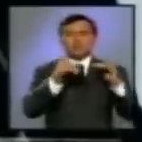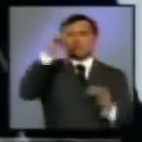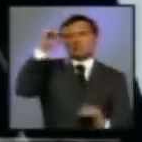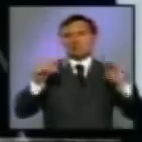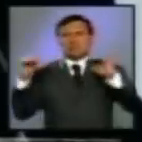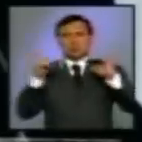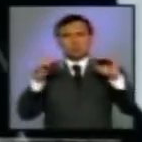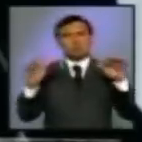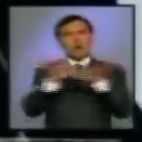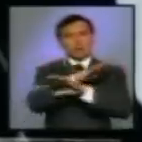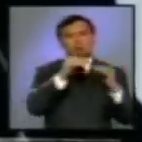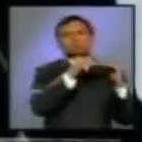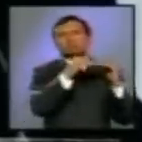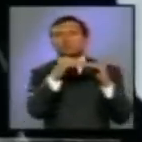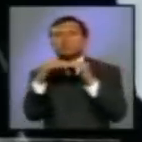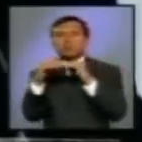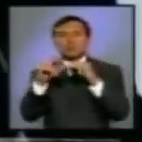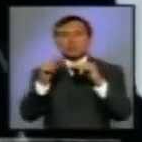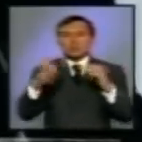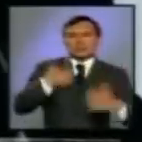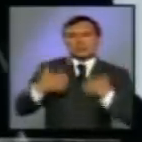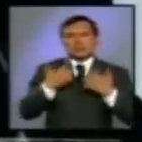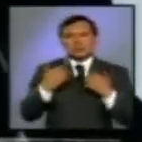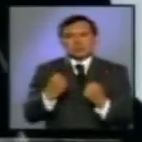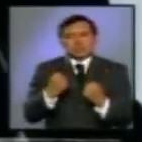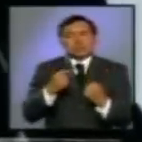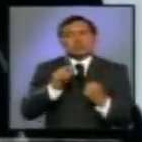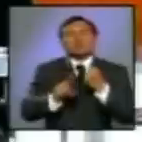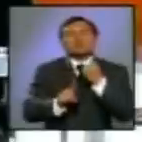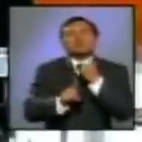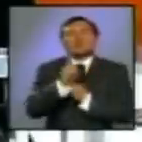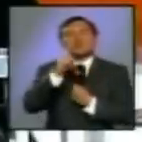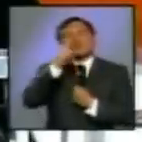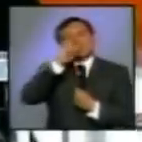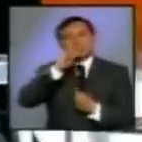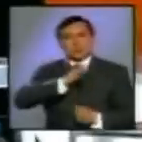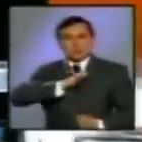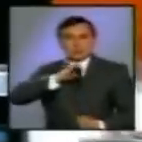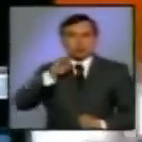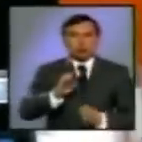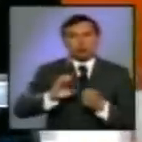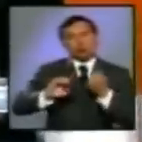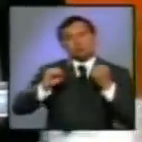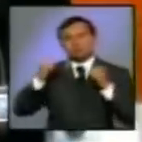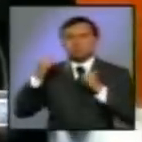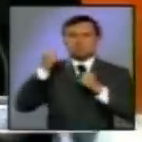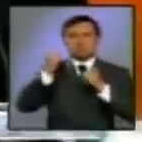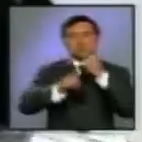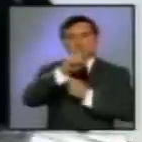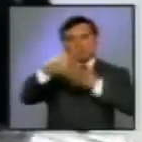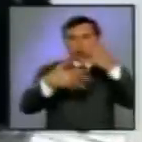no haya estos estallidos de odio y de violencia. Muchas gracias y seguimos con Josefina Vázquez